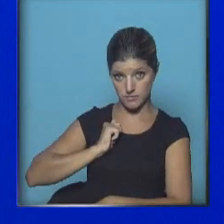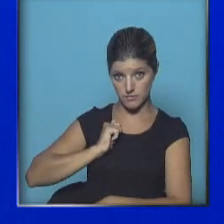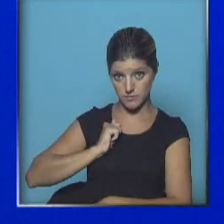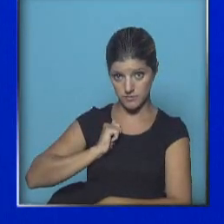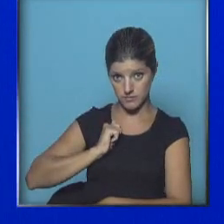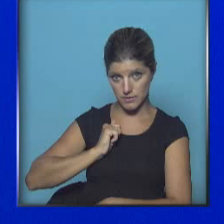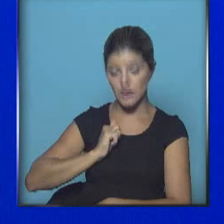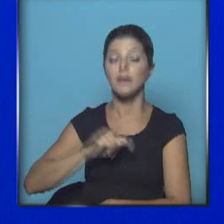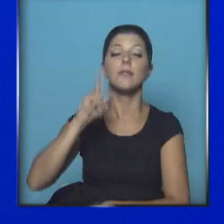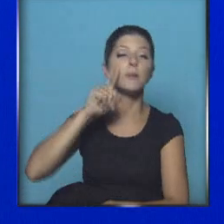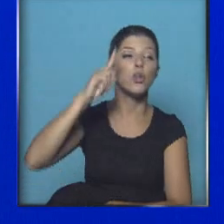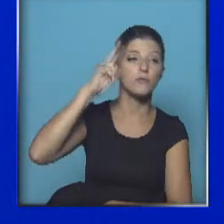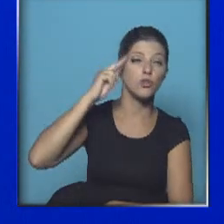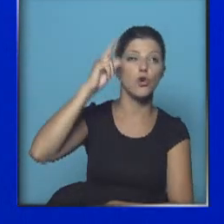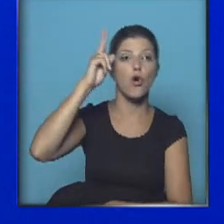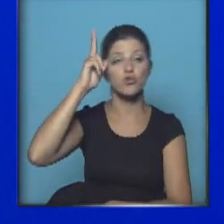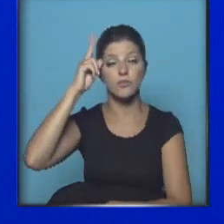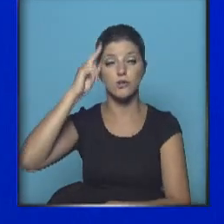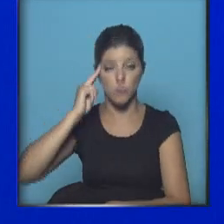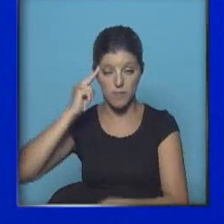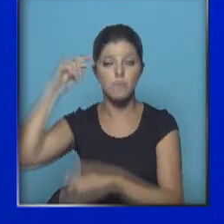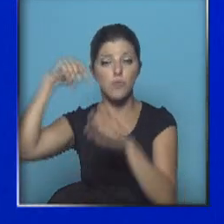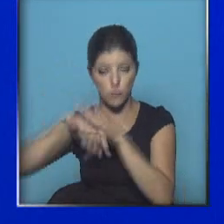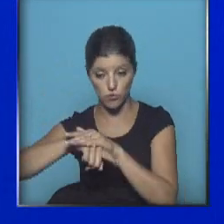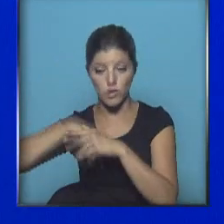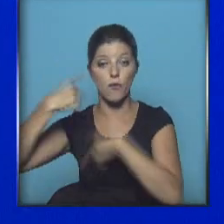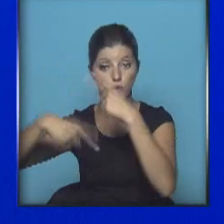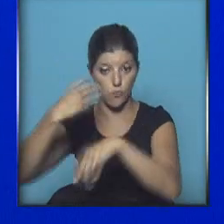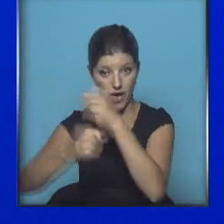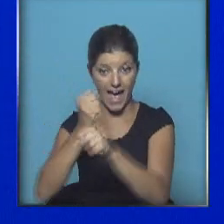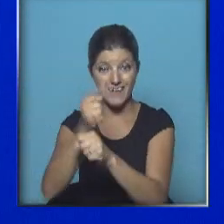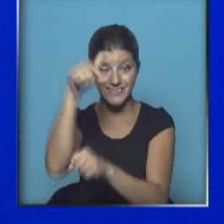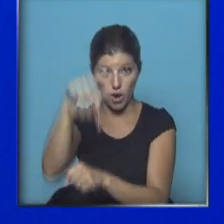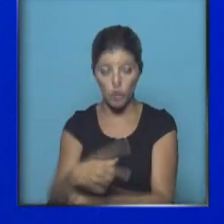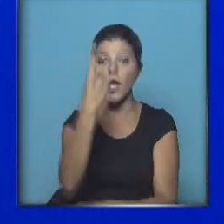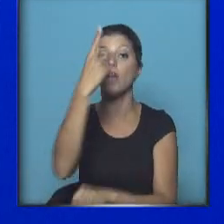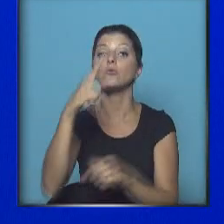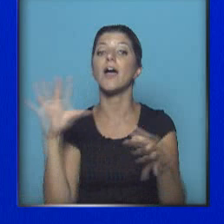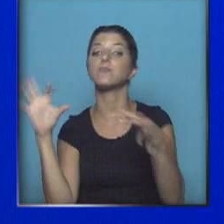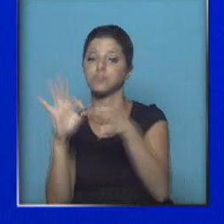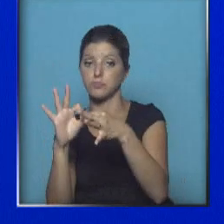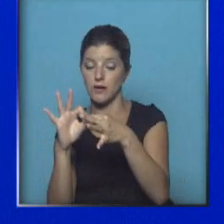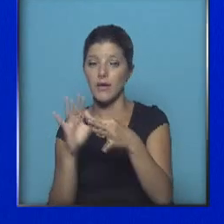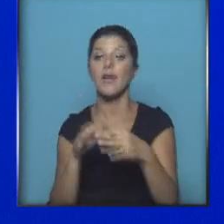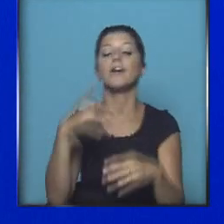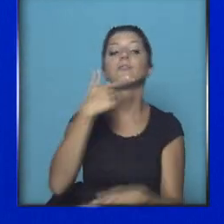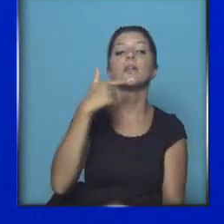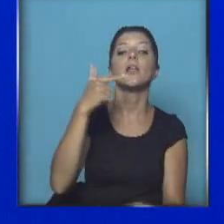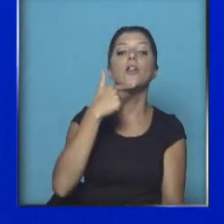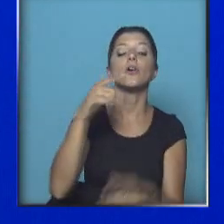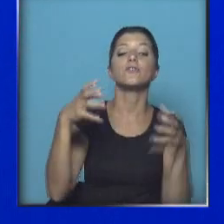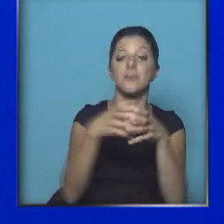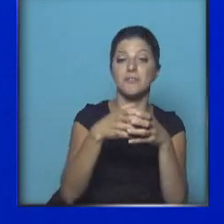agudizado a partir de 1989 y que se mantiene hasta el día de hoy, hay una relación promiscua entre los servicios de